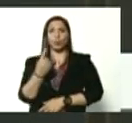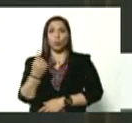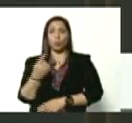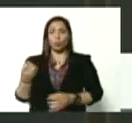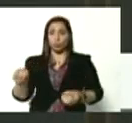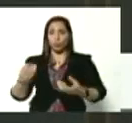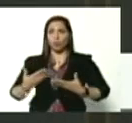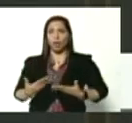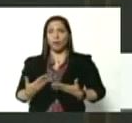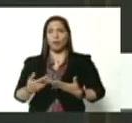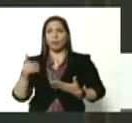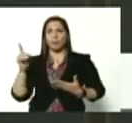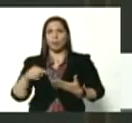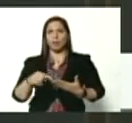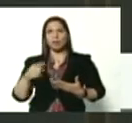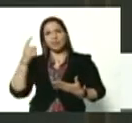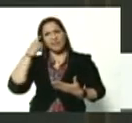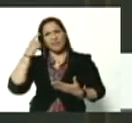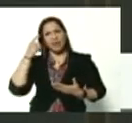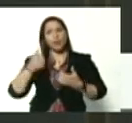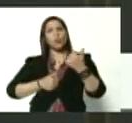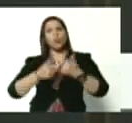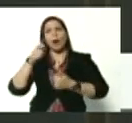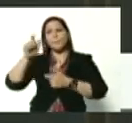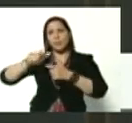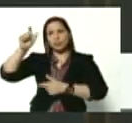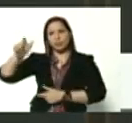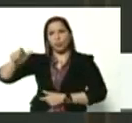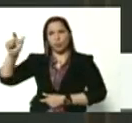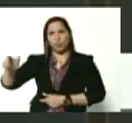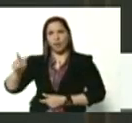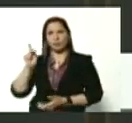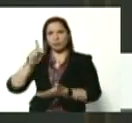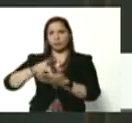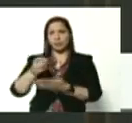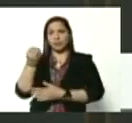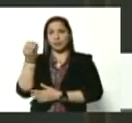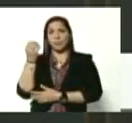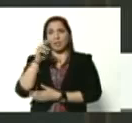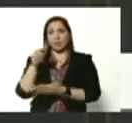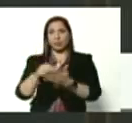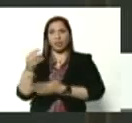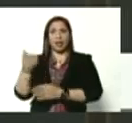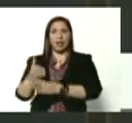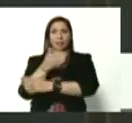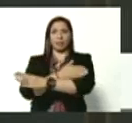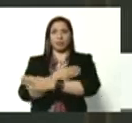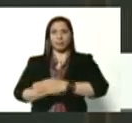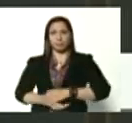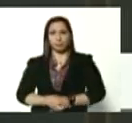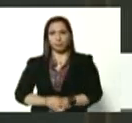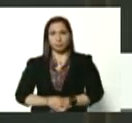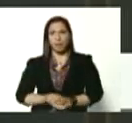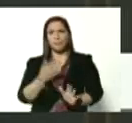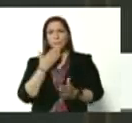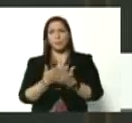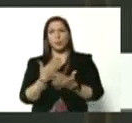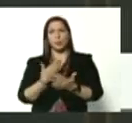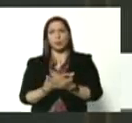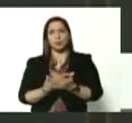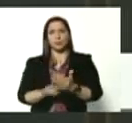puntada en el dedal para saber qué tipo de gente era la que había llegado a la asamblea nacional en aquel momento proponiendo